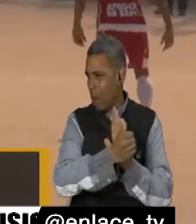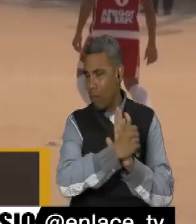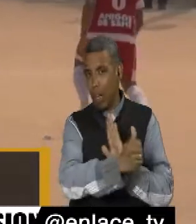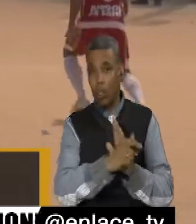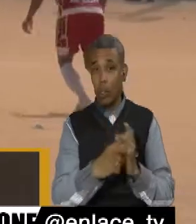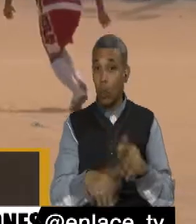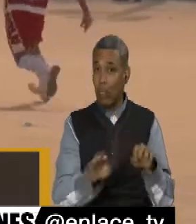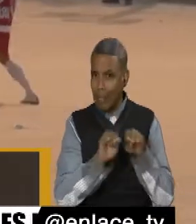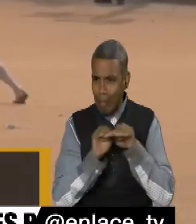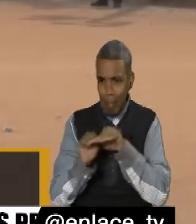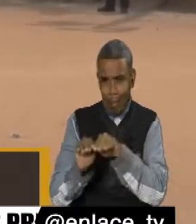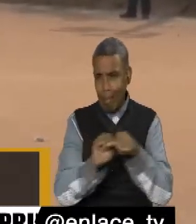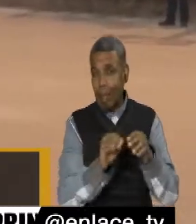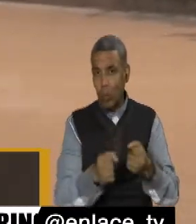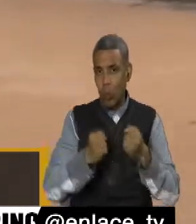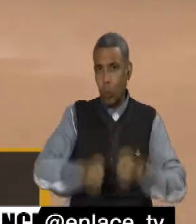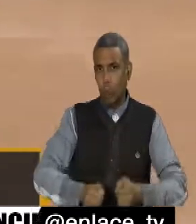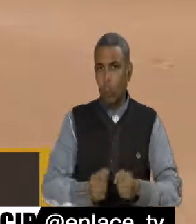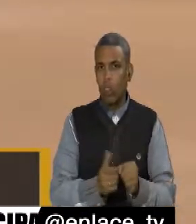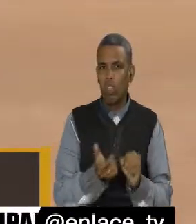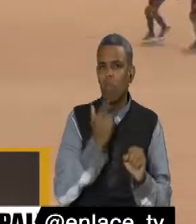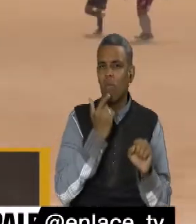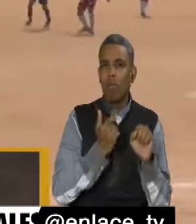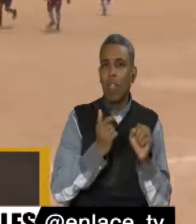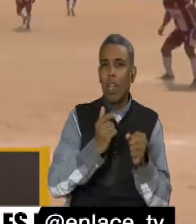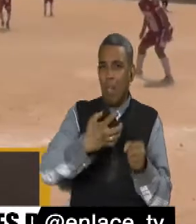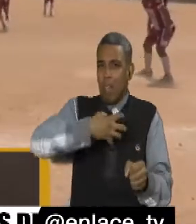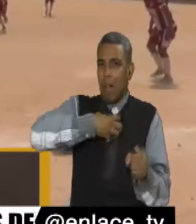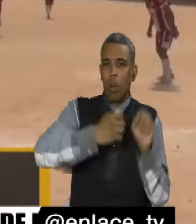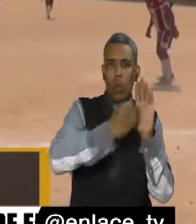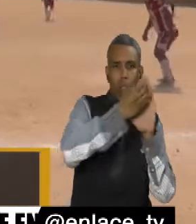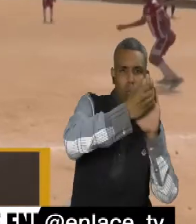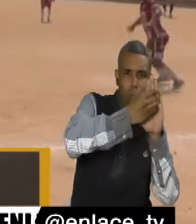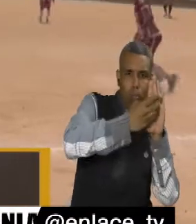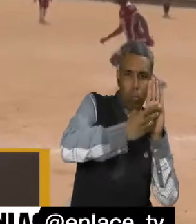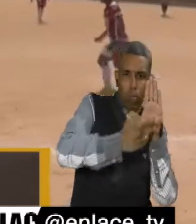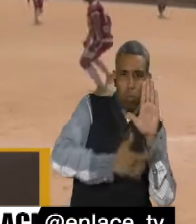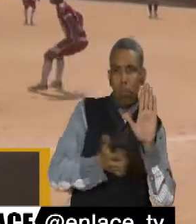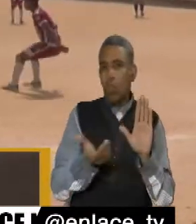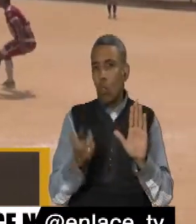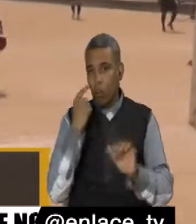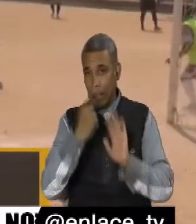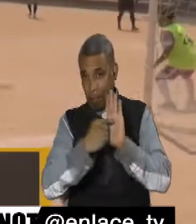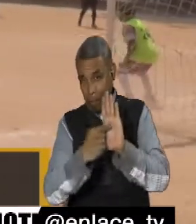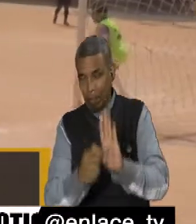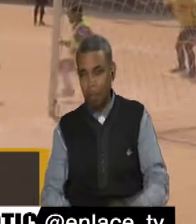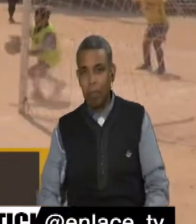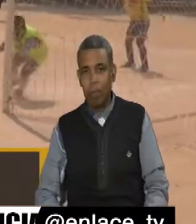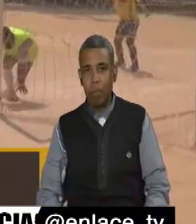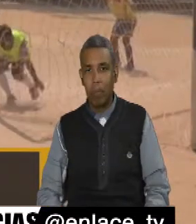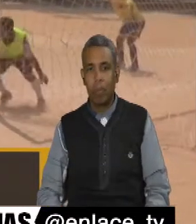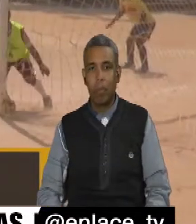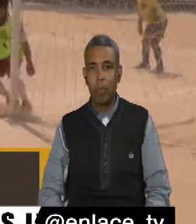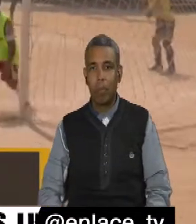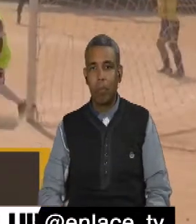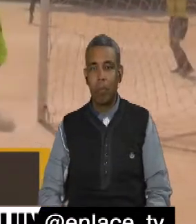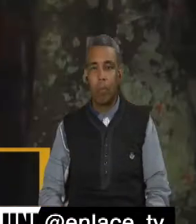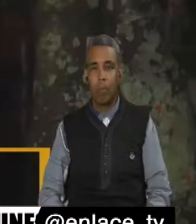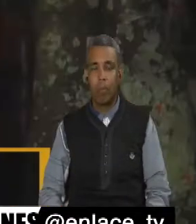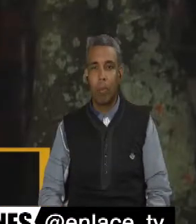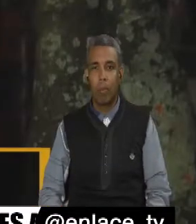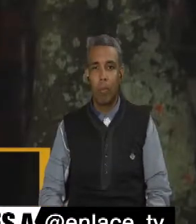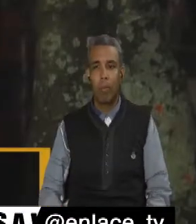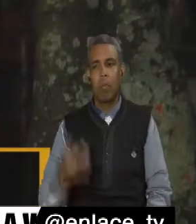parejos. Estos son los equipos que van punteando la tabla de posiciones y los que en el campo han tenido mayor nivel competitivo. Bueno, este fin de semana se